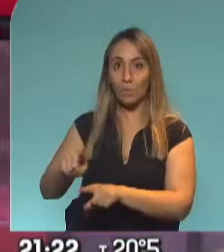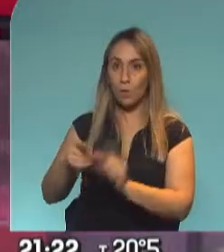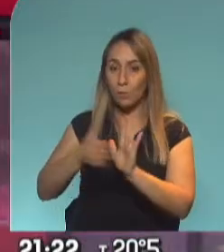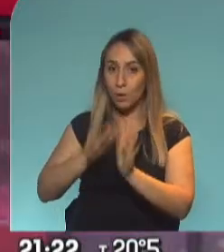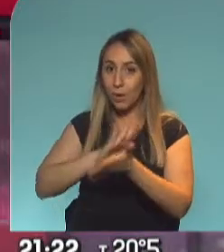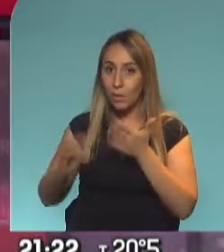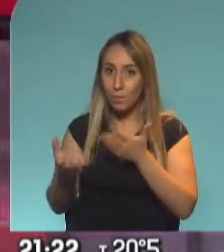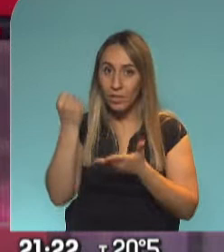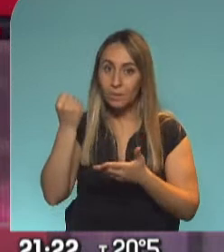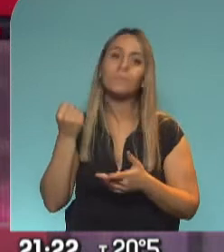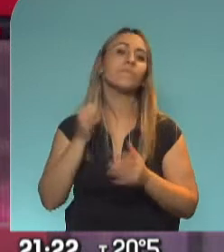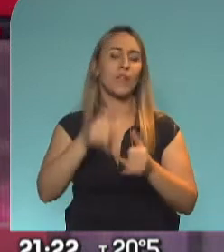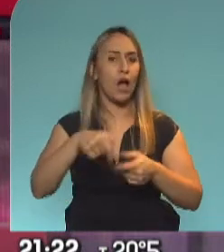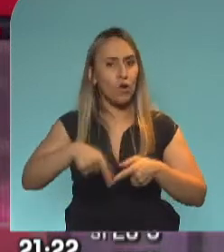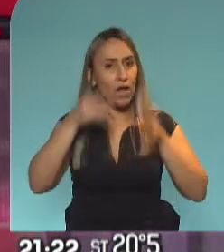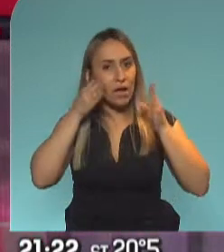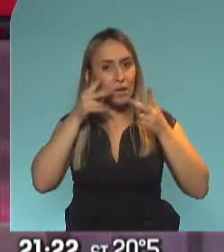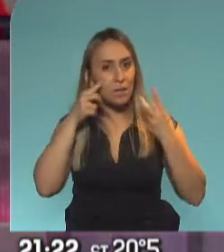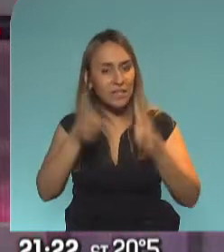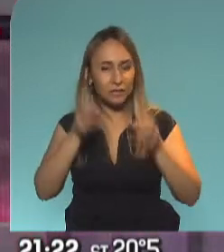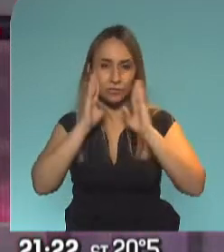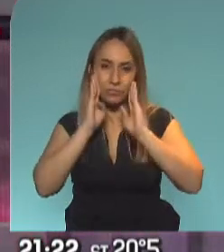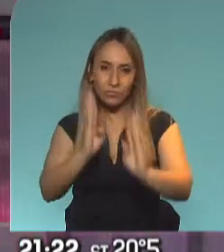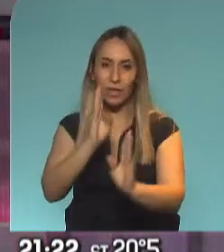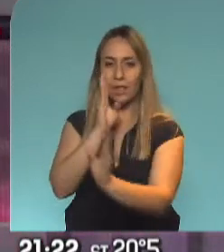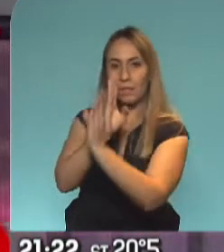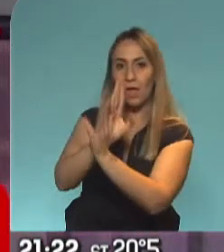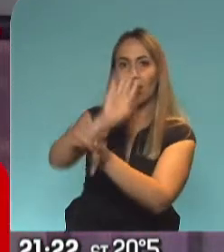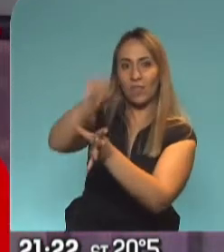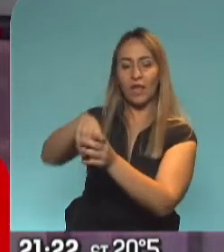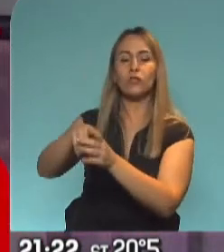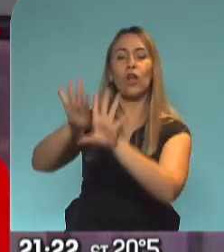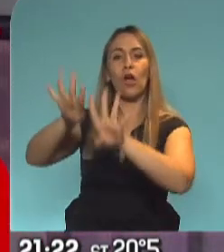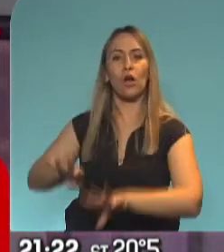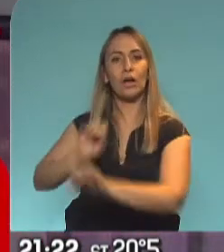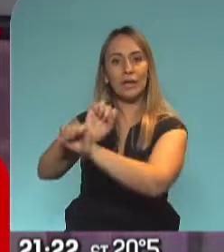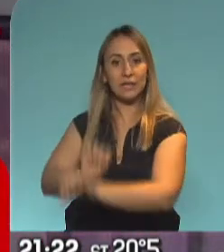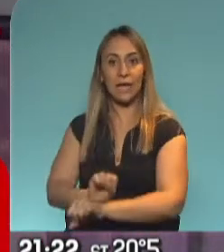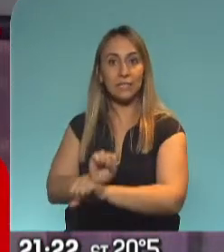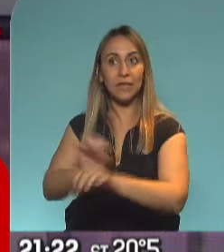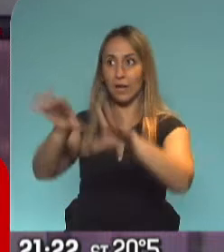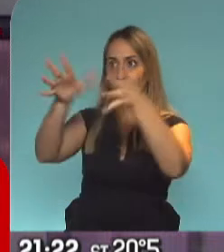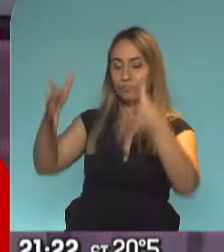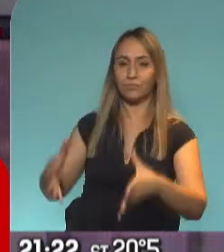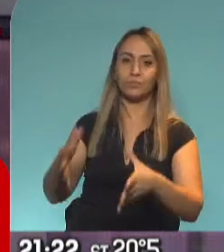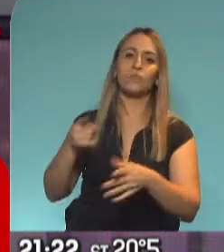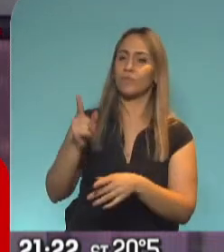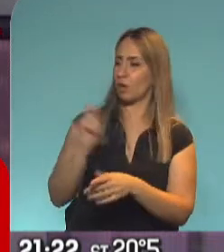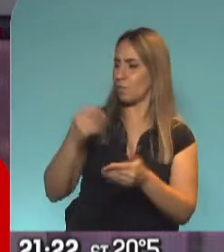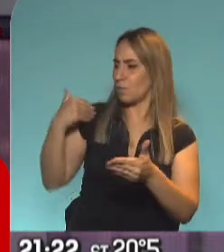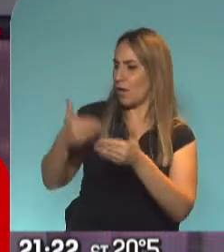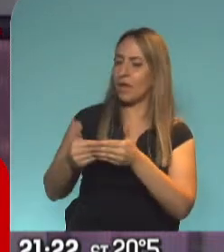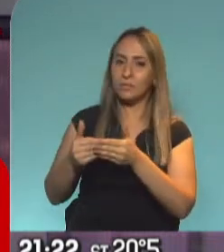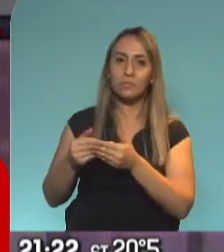La investigación se orienta ahora a lo que tiene que ver con el espionaje en las cárceles y en el término del último mes ha habido una serie